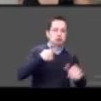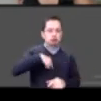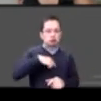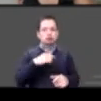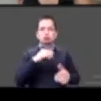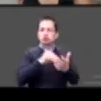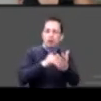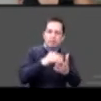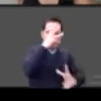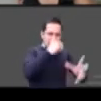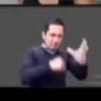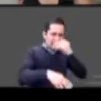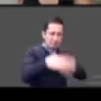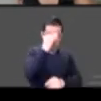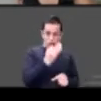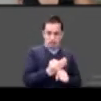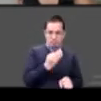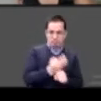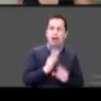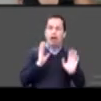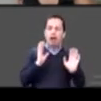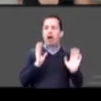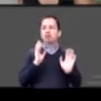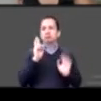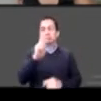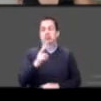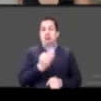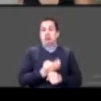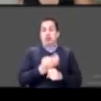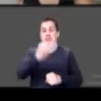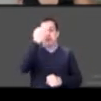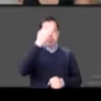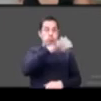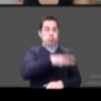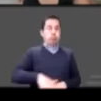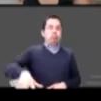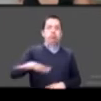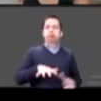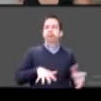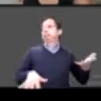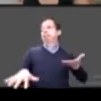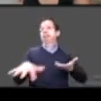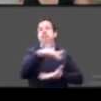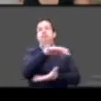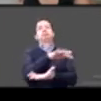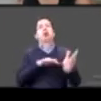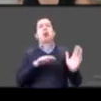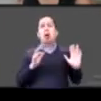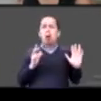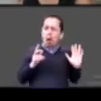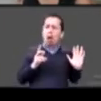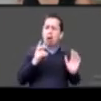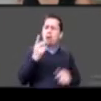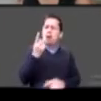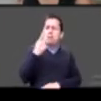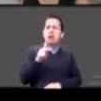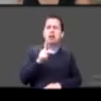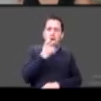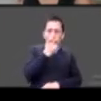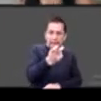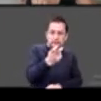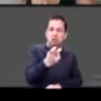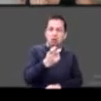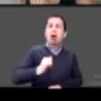prácticamente, también estábamos frente a la oportunidad de aprender, y no solo de aprender, sino de